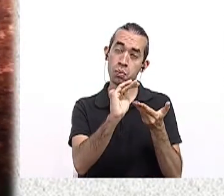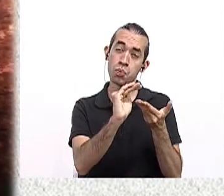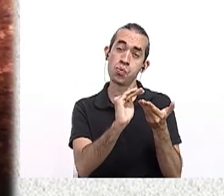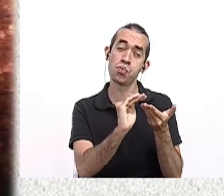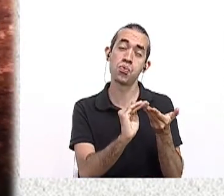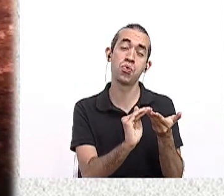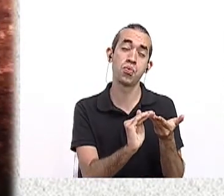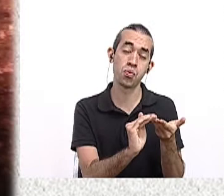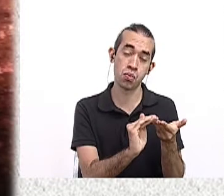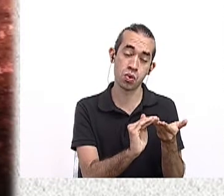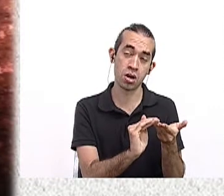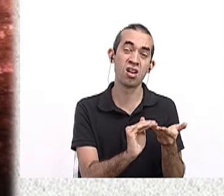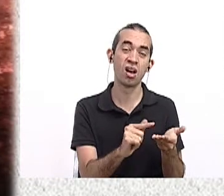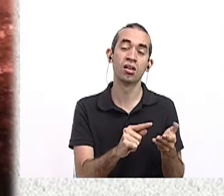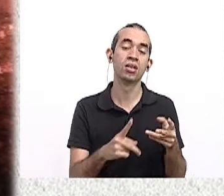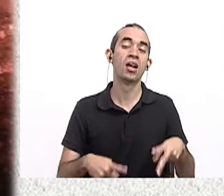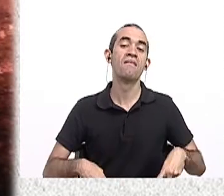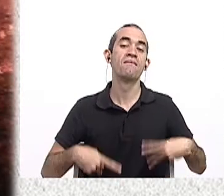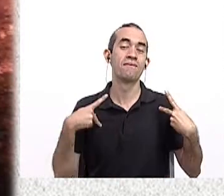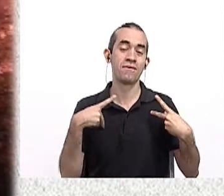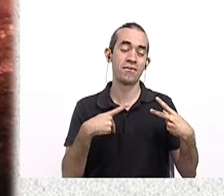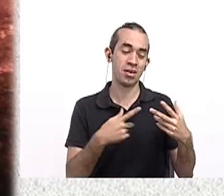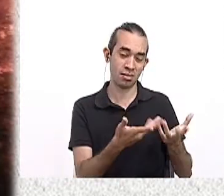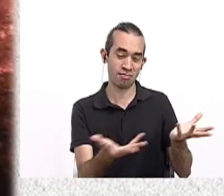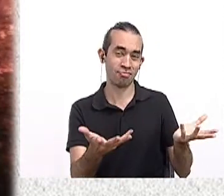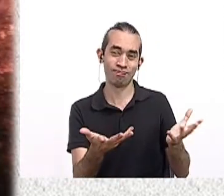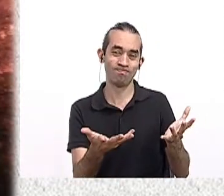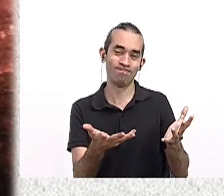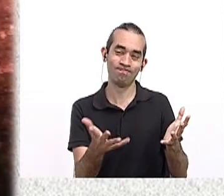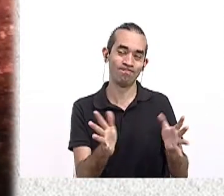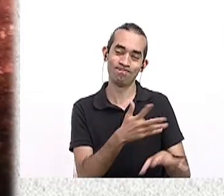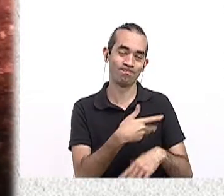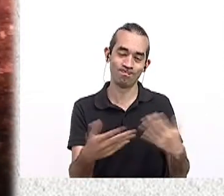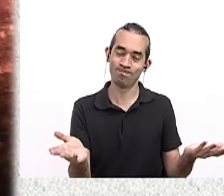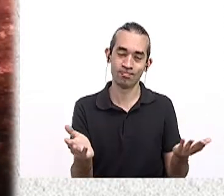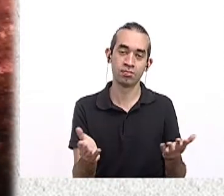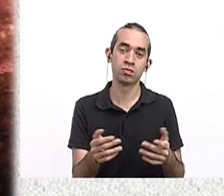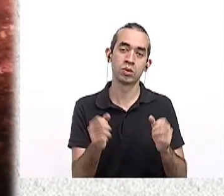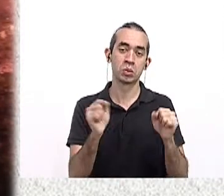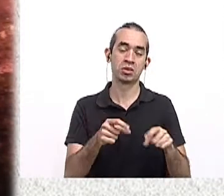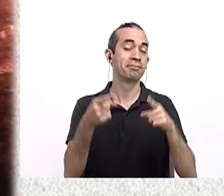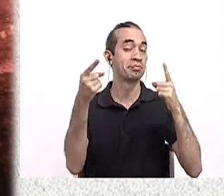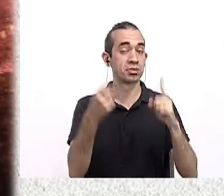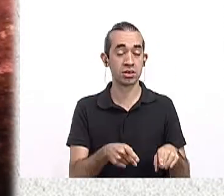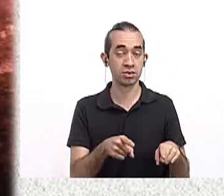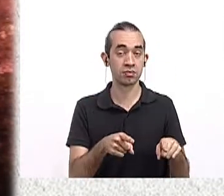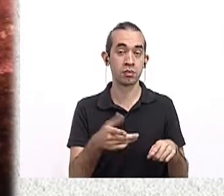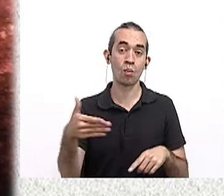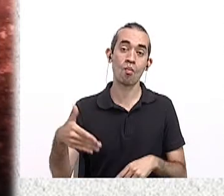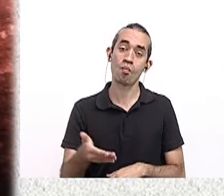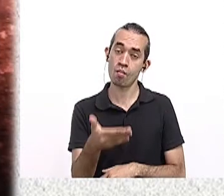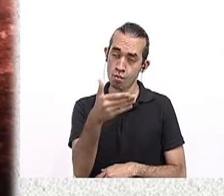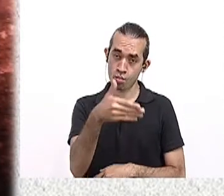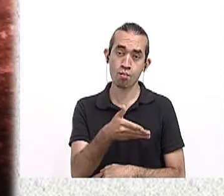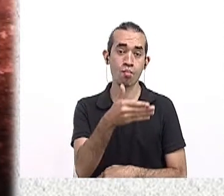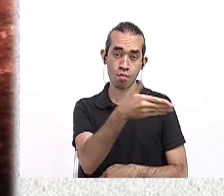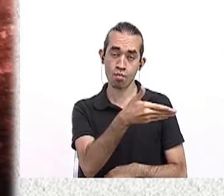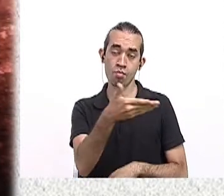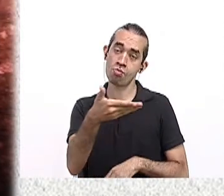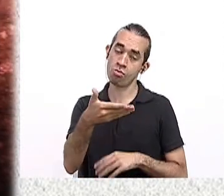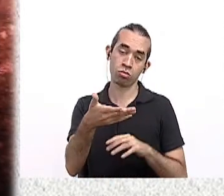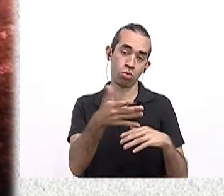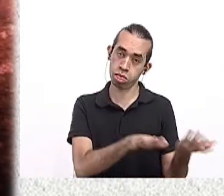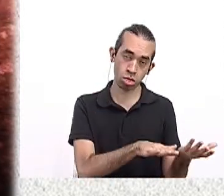eso llegue a comprometer la vida de los organismos que viven allí y puede darse episodios en los cuales los peces por ejemplo llegan a